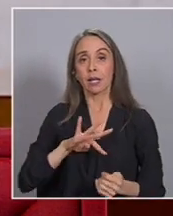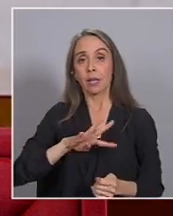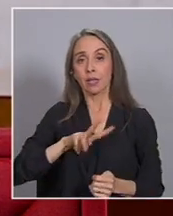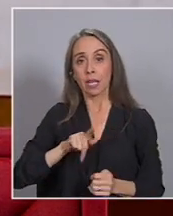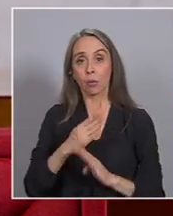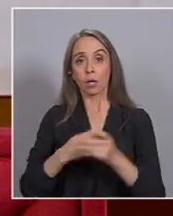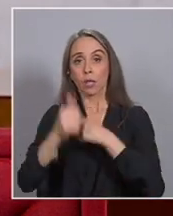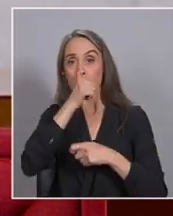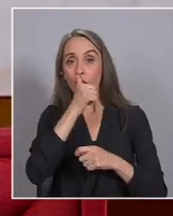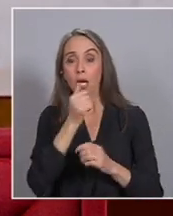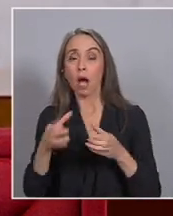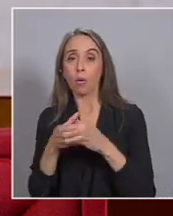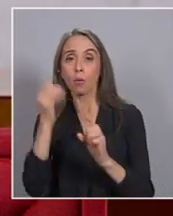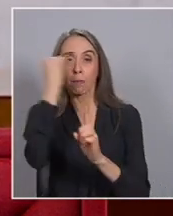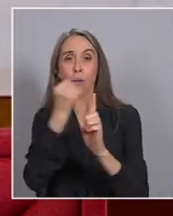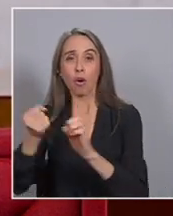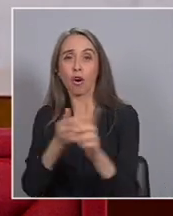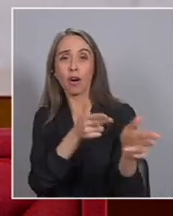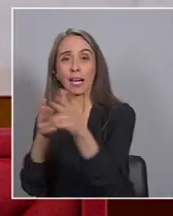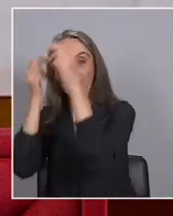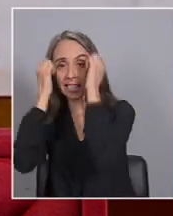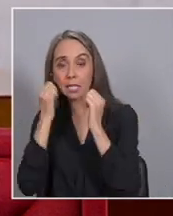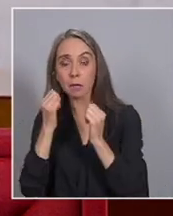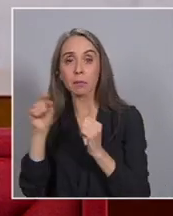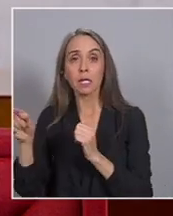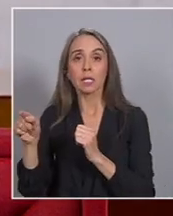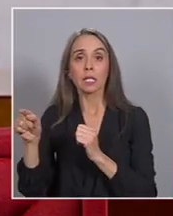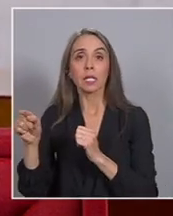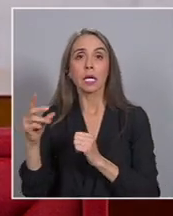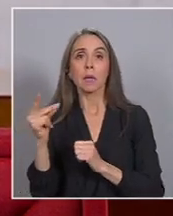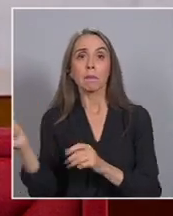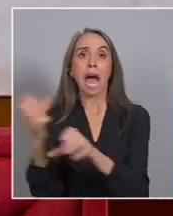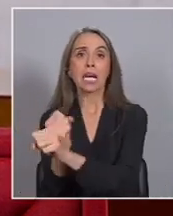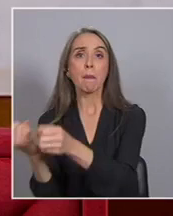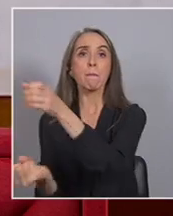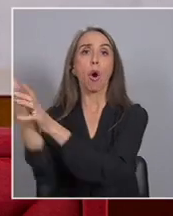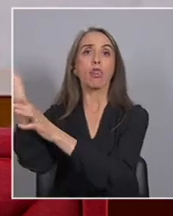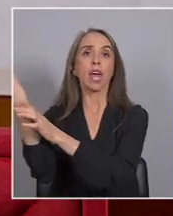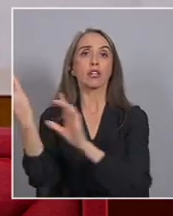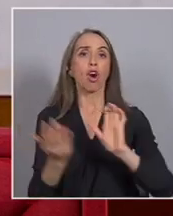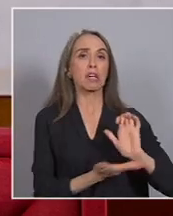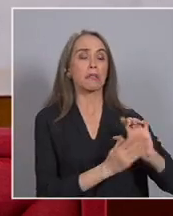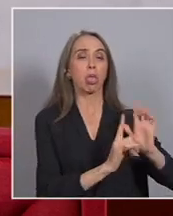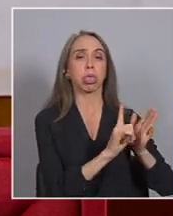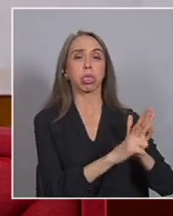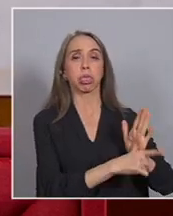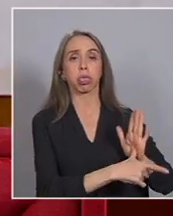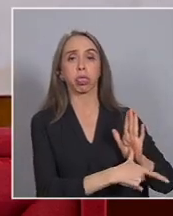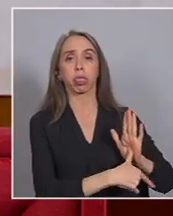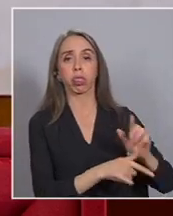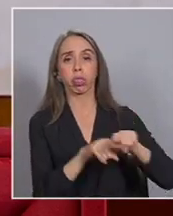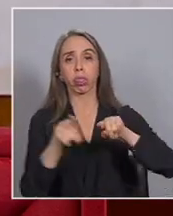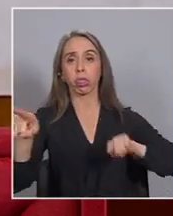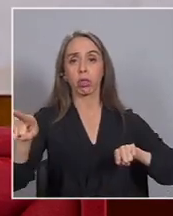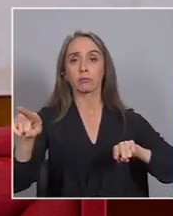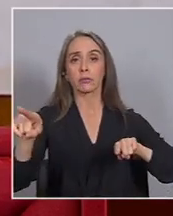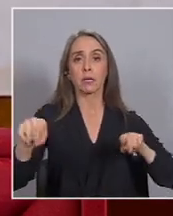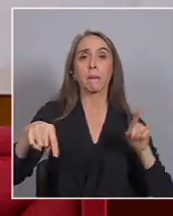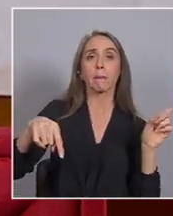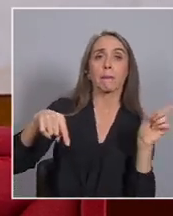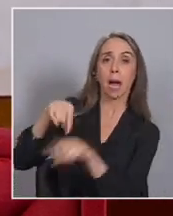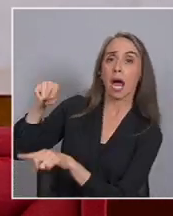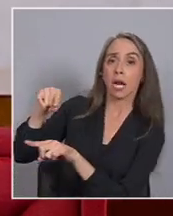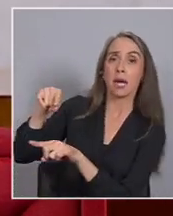el narco y el crimen organizado se modernizó mucho más rápido de lo que lo hizo el Estado para protegerlos y combatir a la